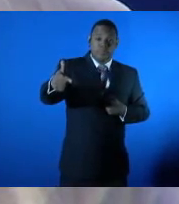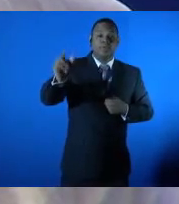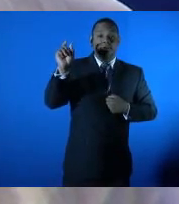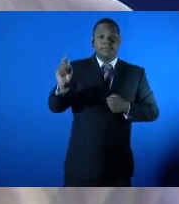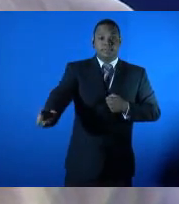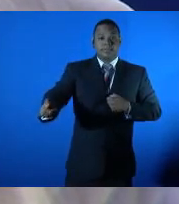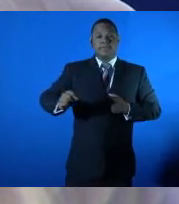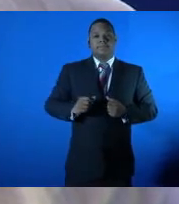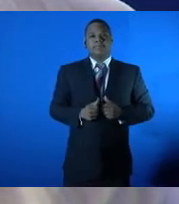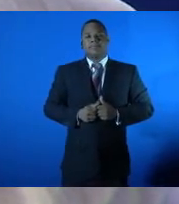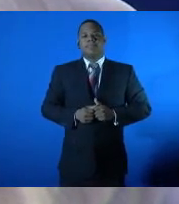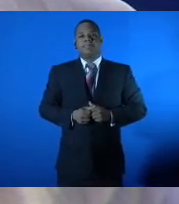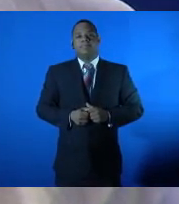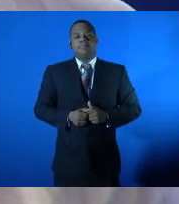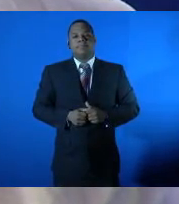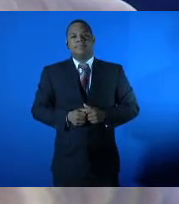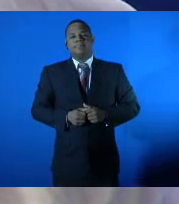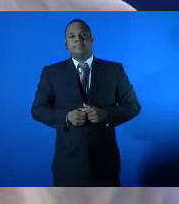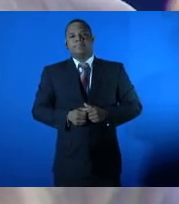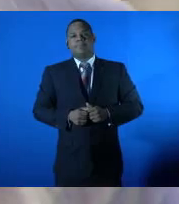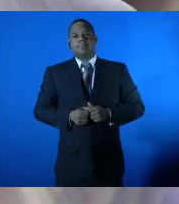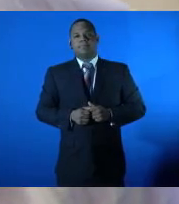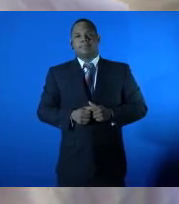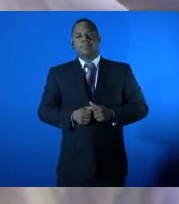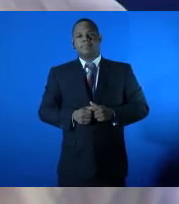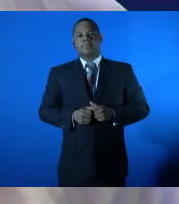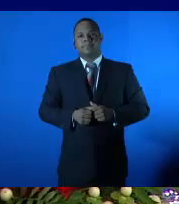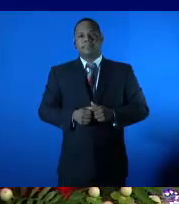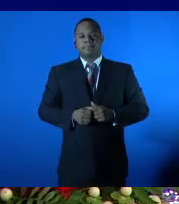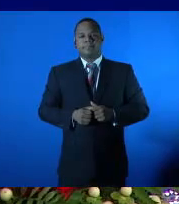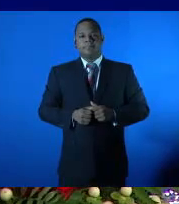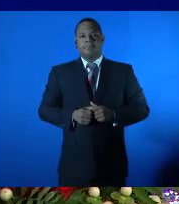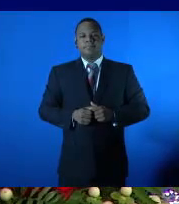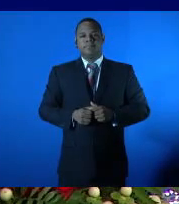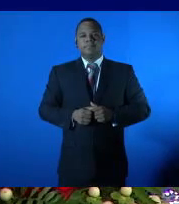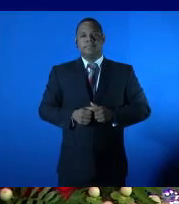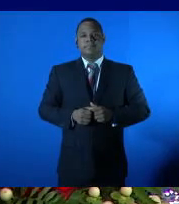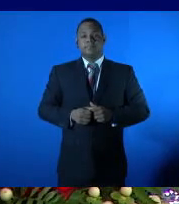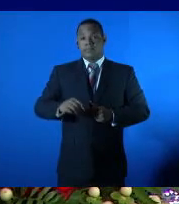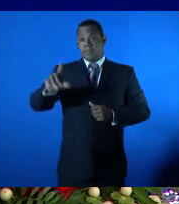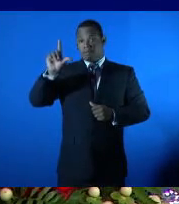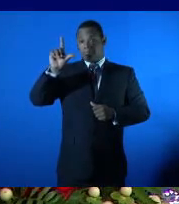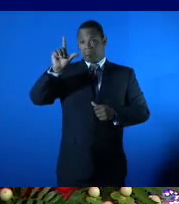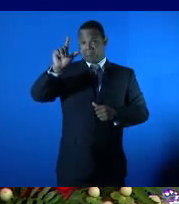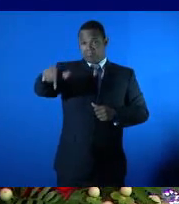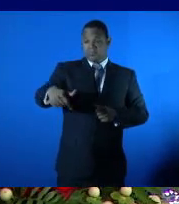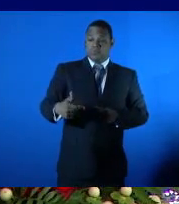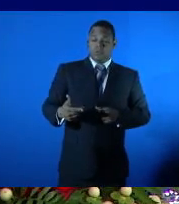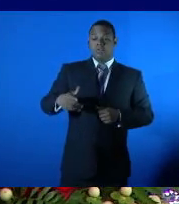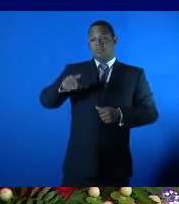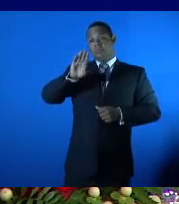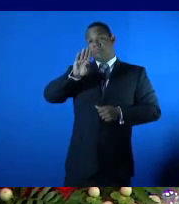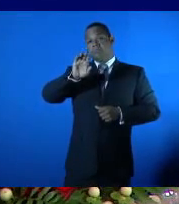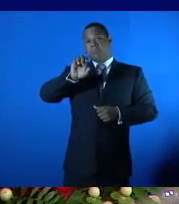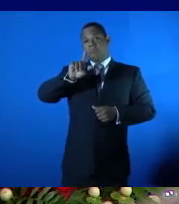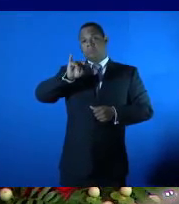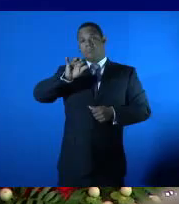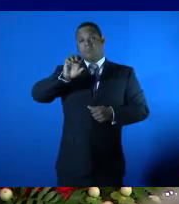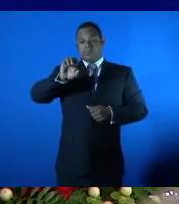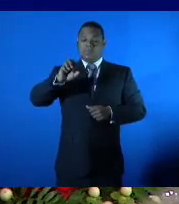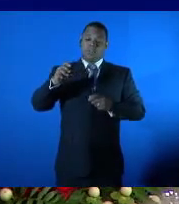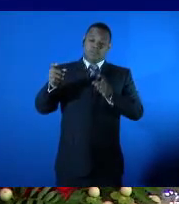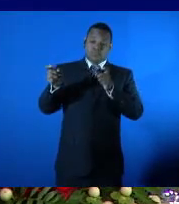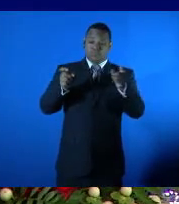Excelencias, cuando Belice tome el desafío de la presidencia pro tempore, con mucho